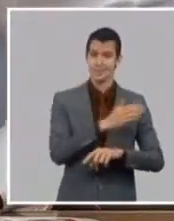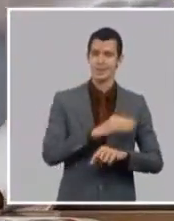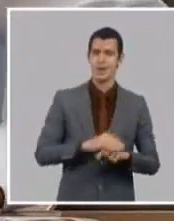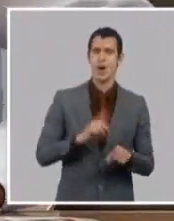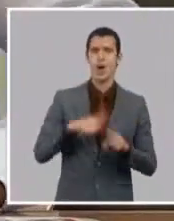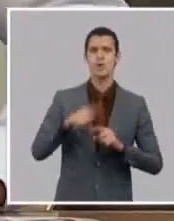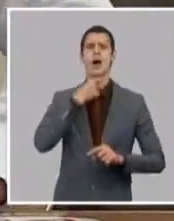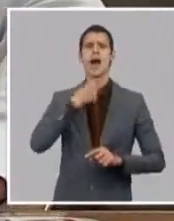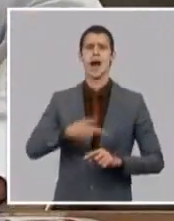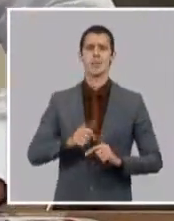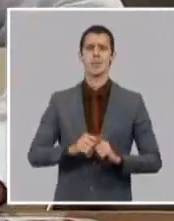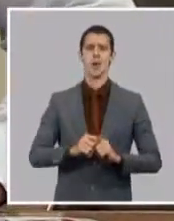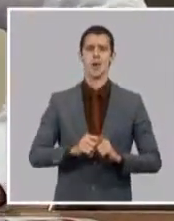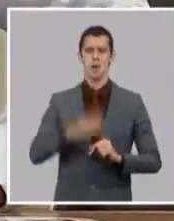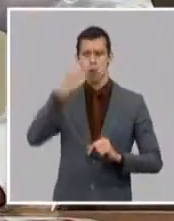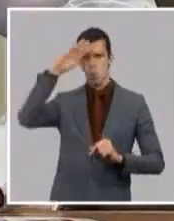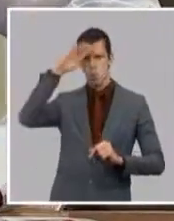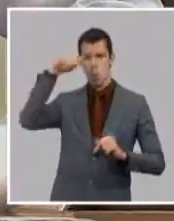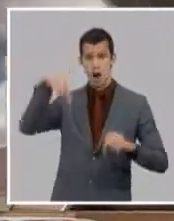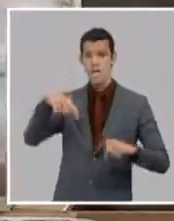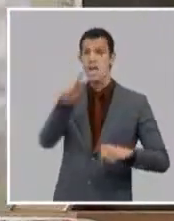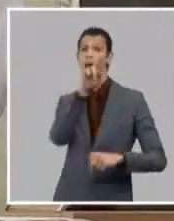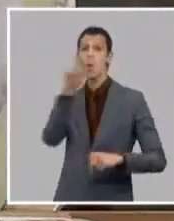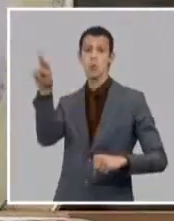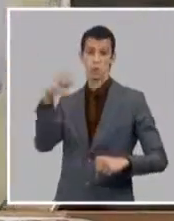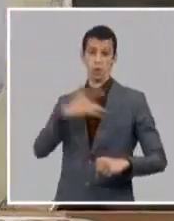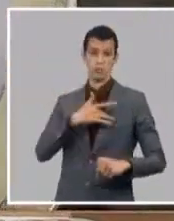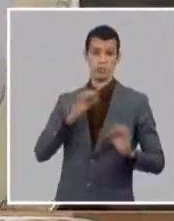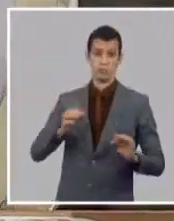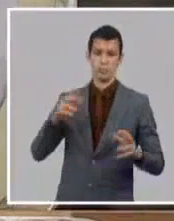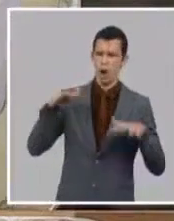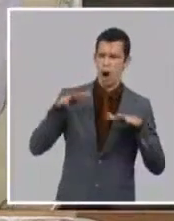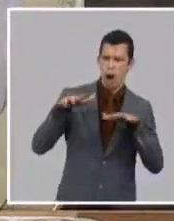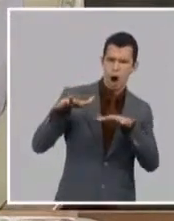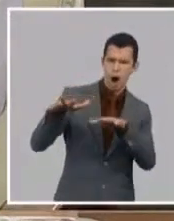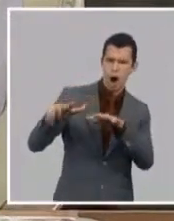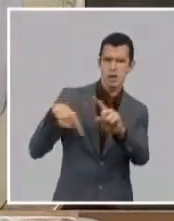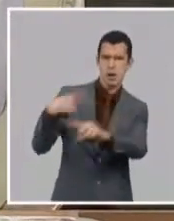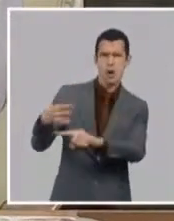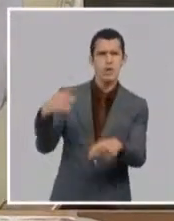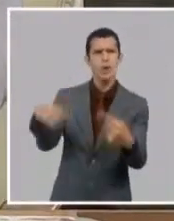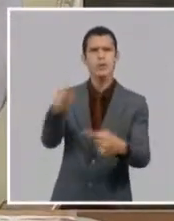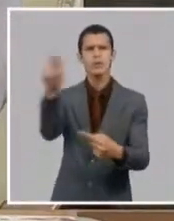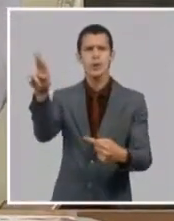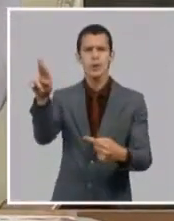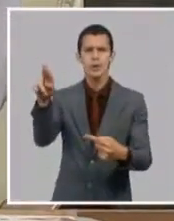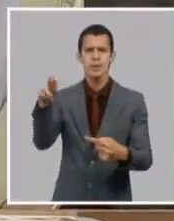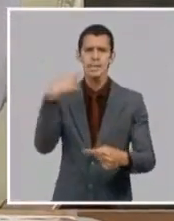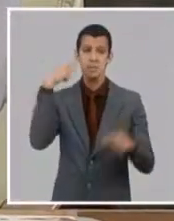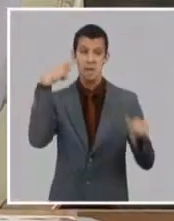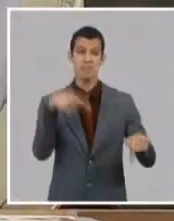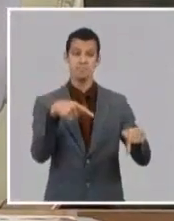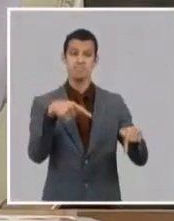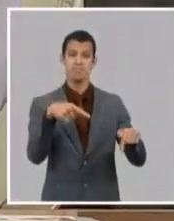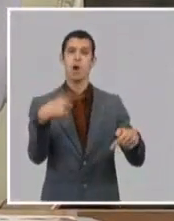las manifestaciones de ellos. Qué calumnia, qué mentira, qué deshonra,